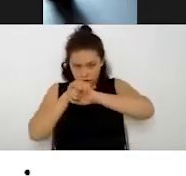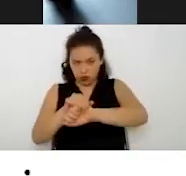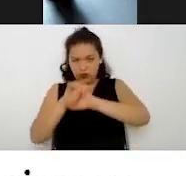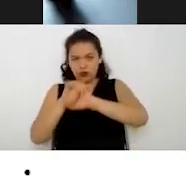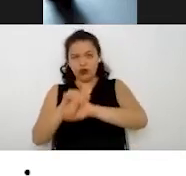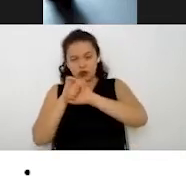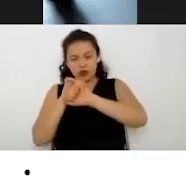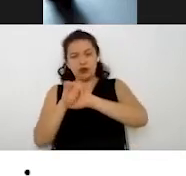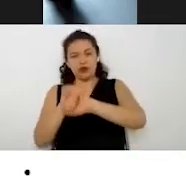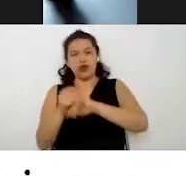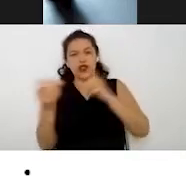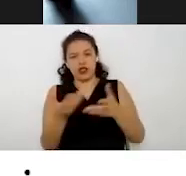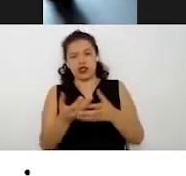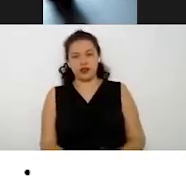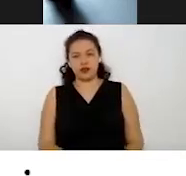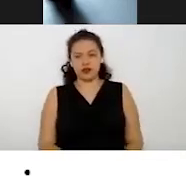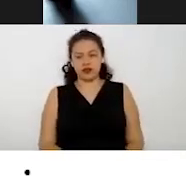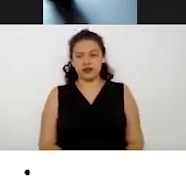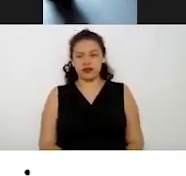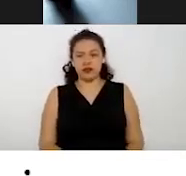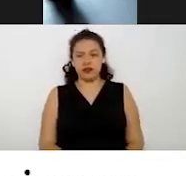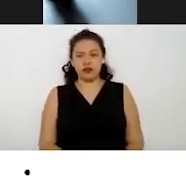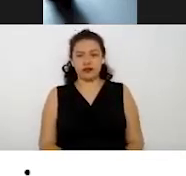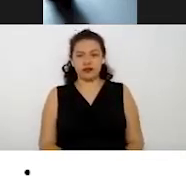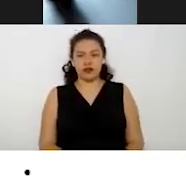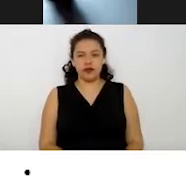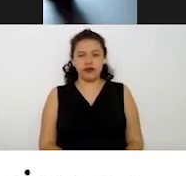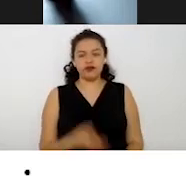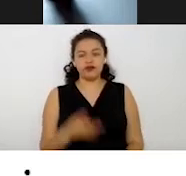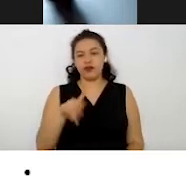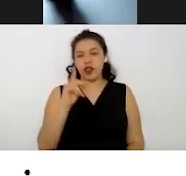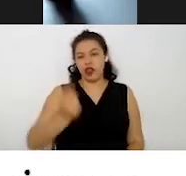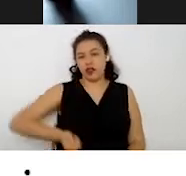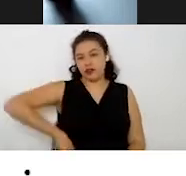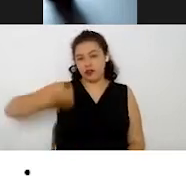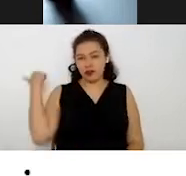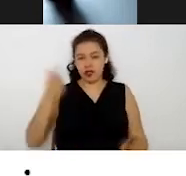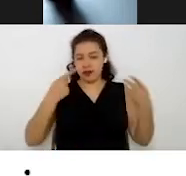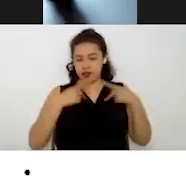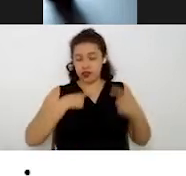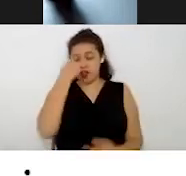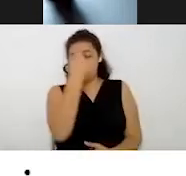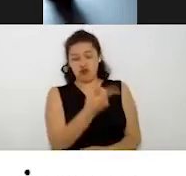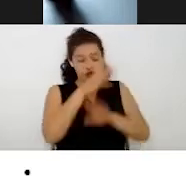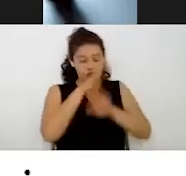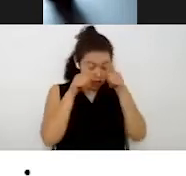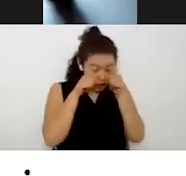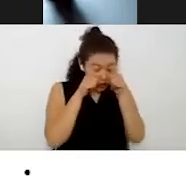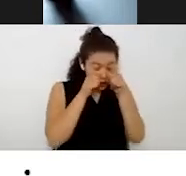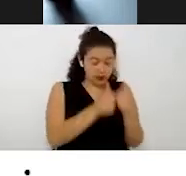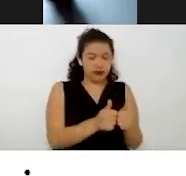hacer las compresiones. Pero si solo es un primer respondiente que está atendiendo la